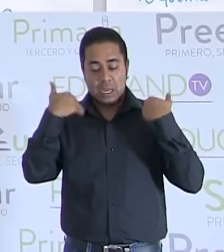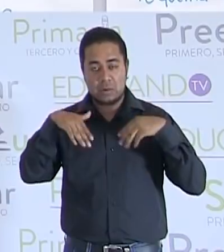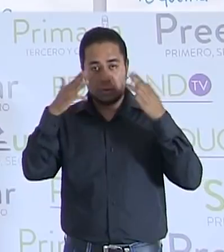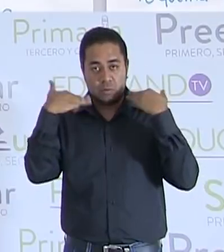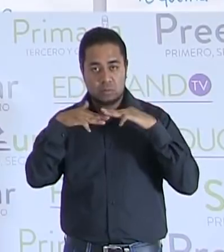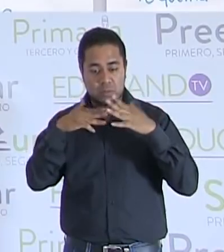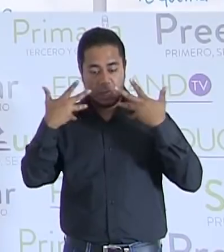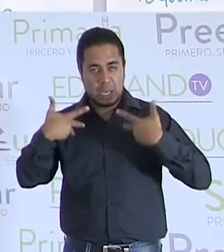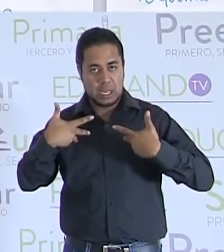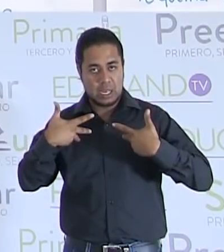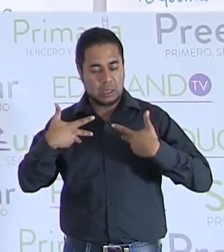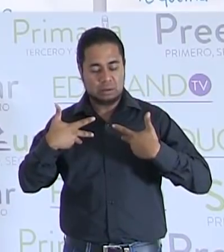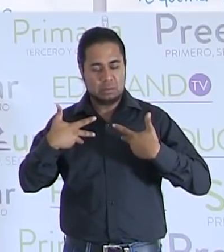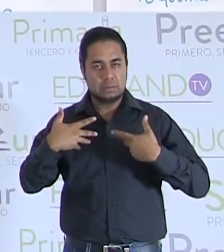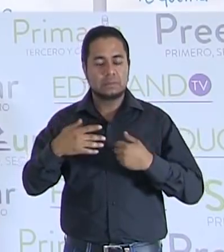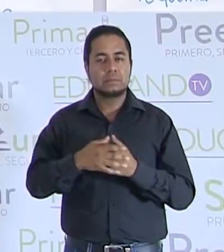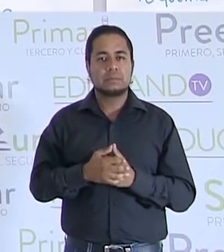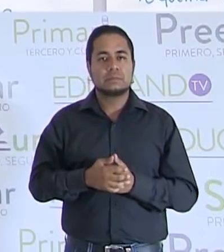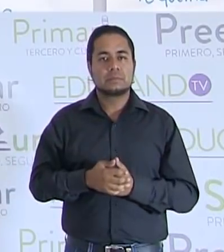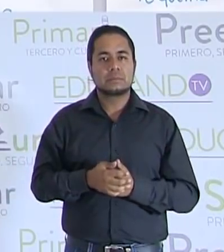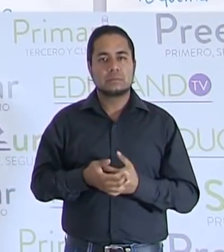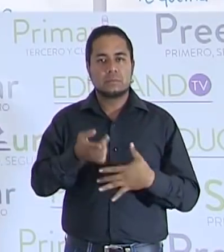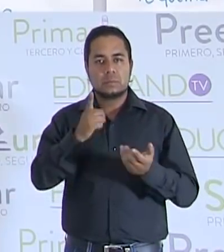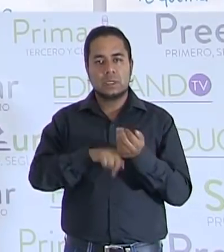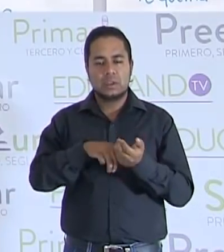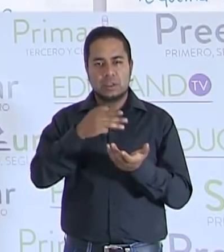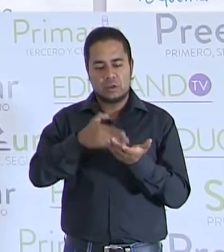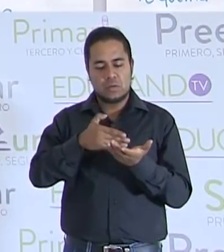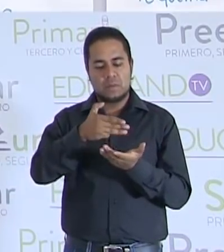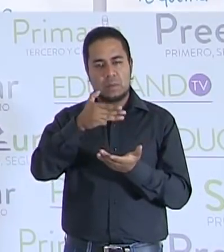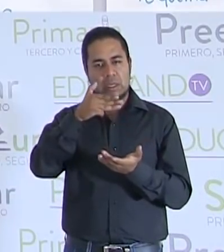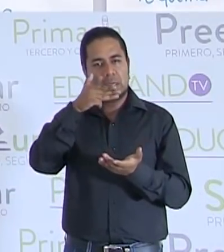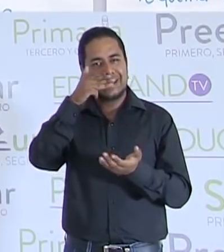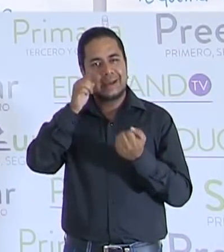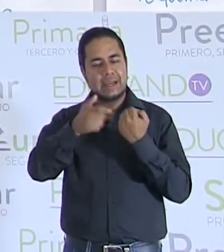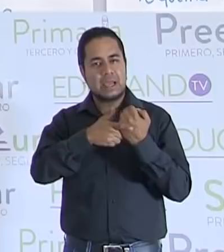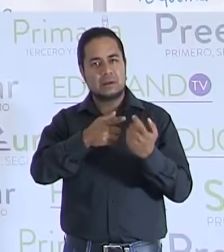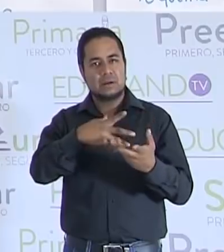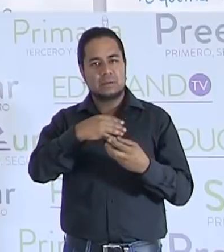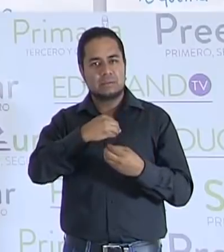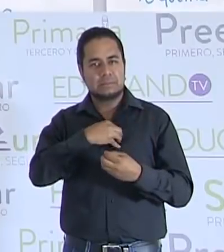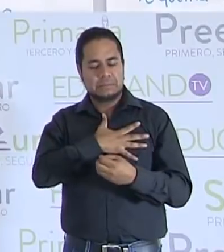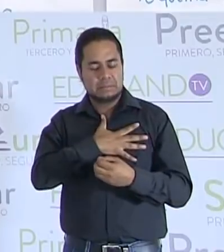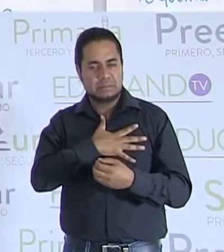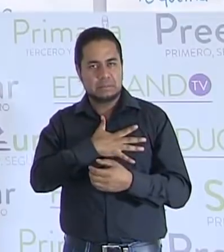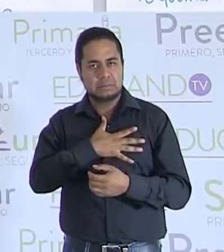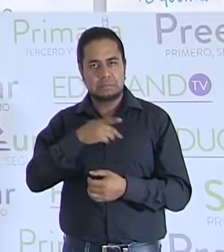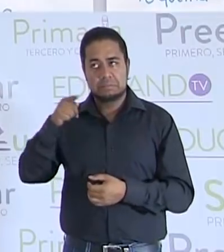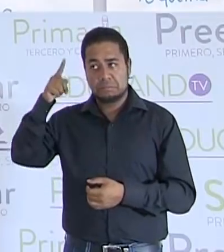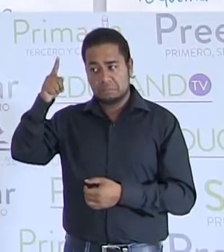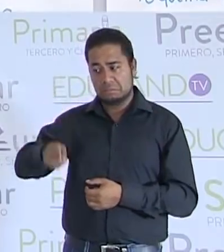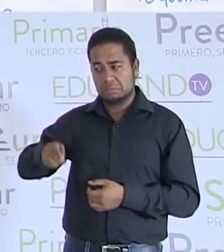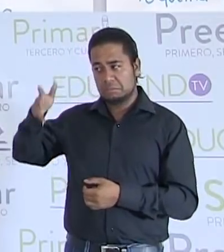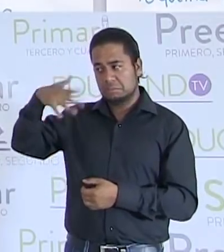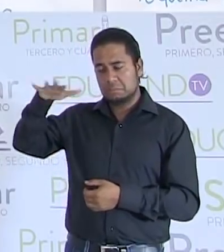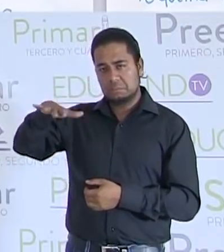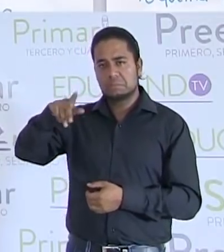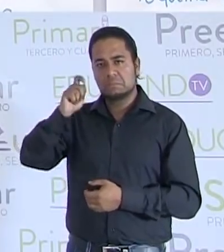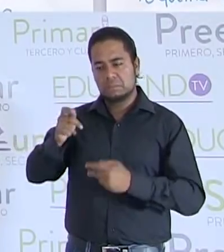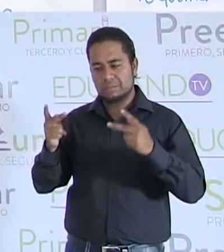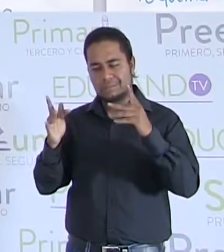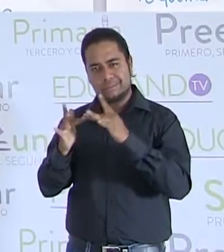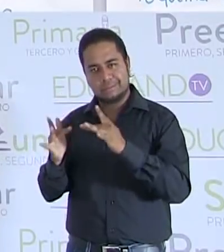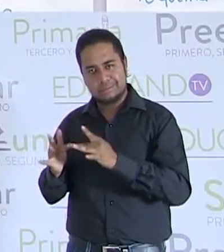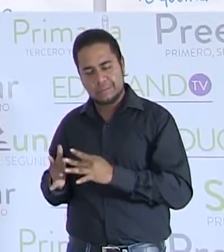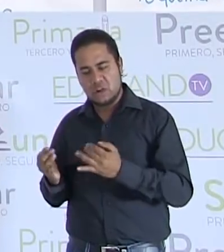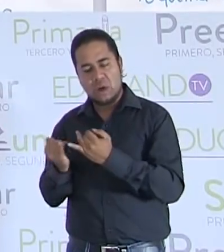monje. Al que anda entre la miel, algo se le pega. Vamos a buscar de este lado el que es su